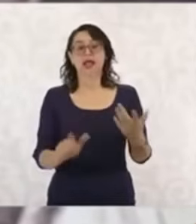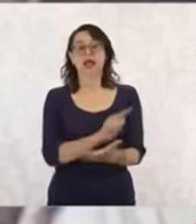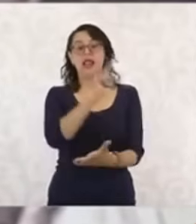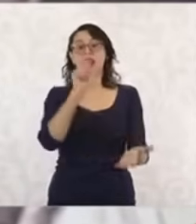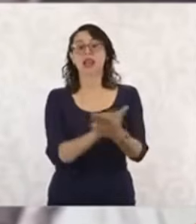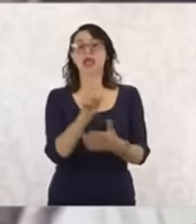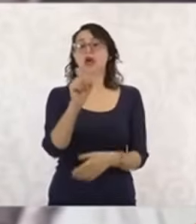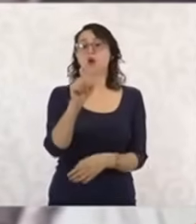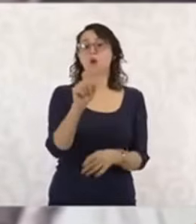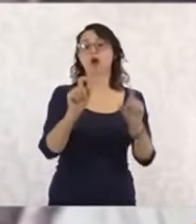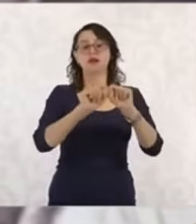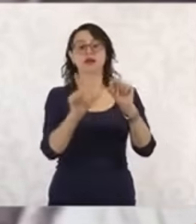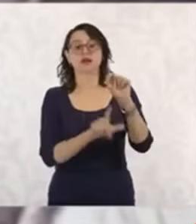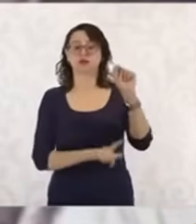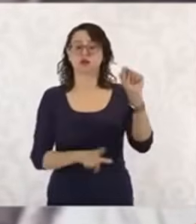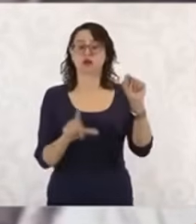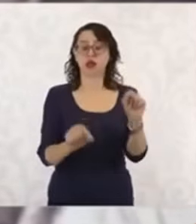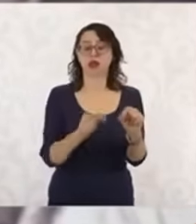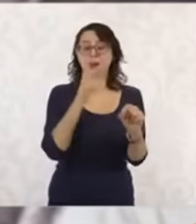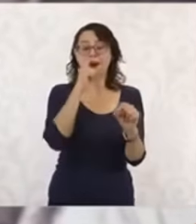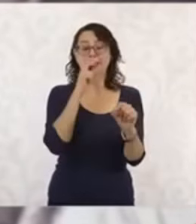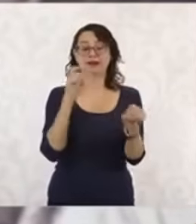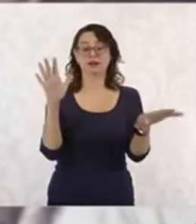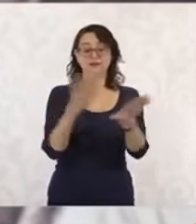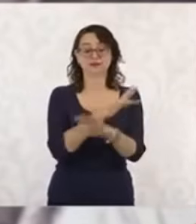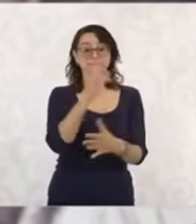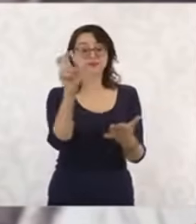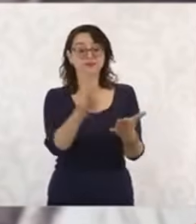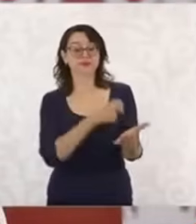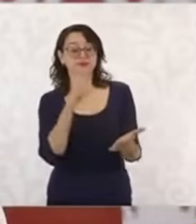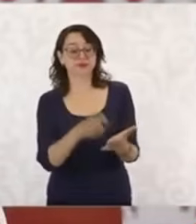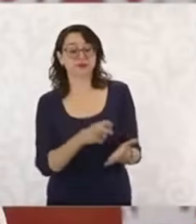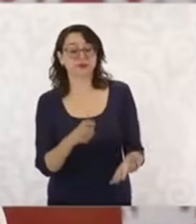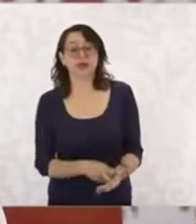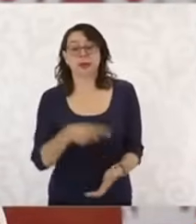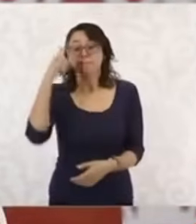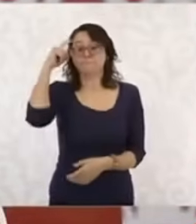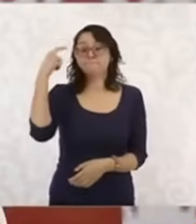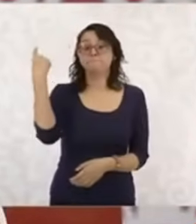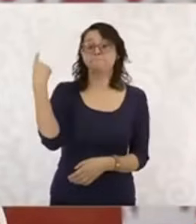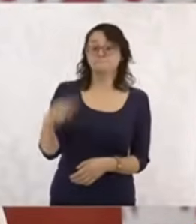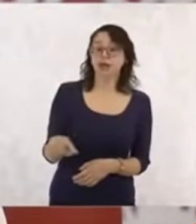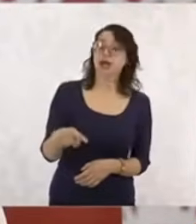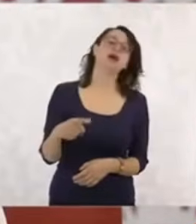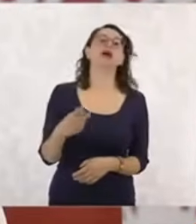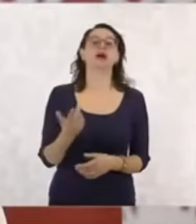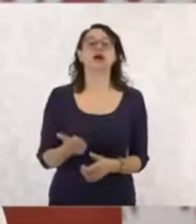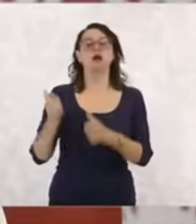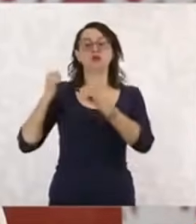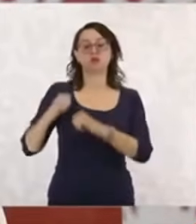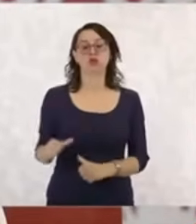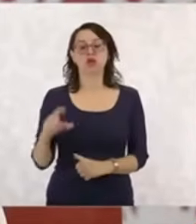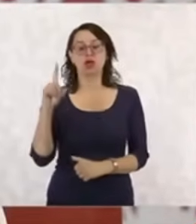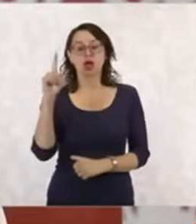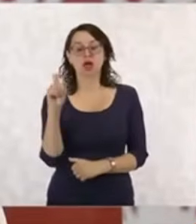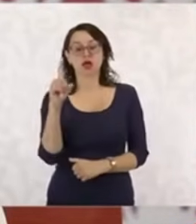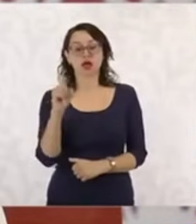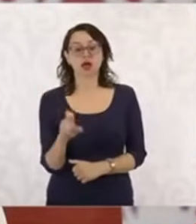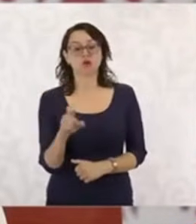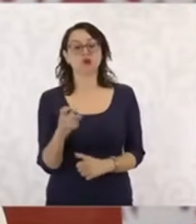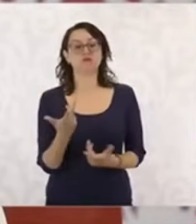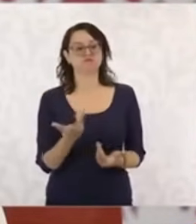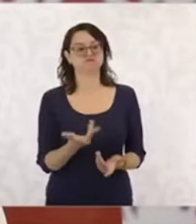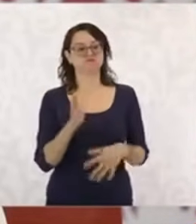Aguas Nacionales, que nos va a permitir fortalecer las facultades de la Autoridad del Agua para generar una